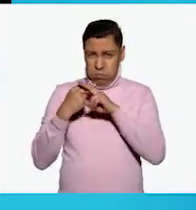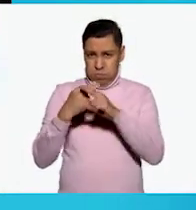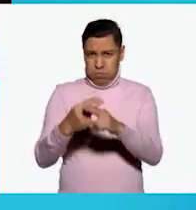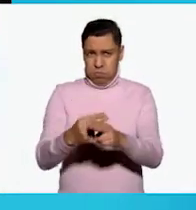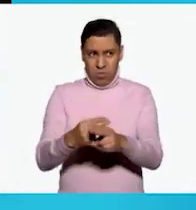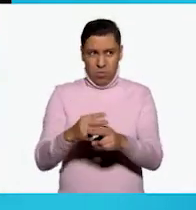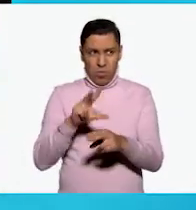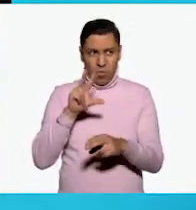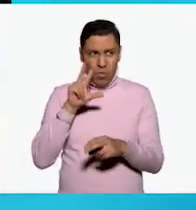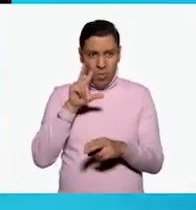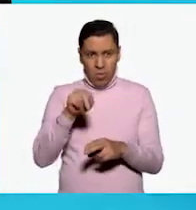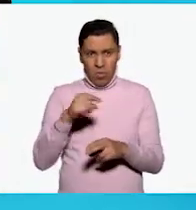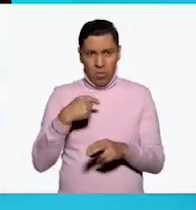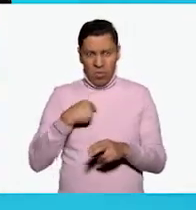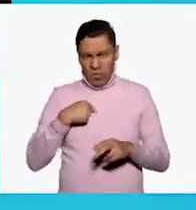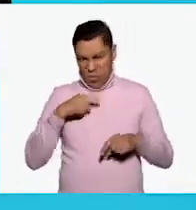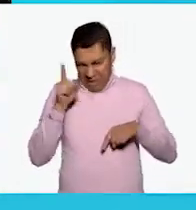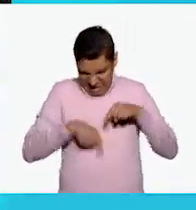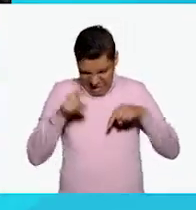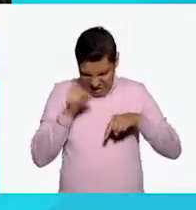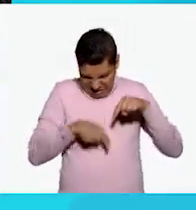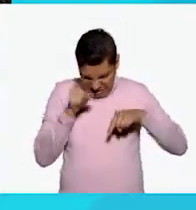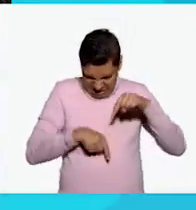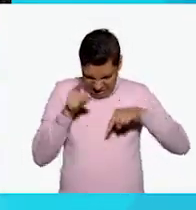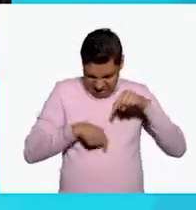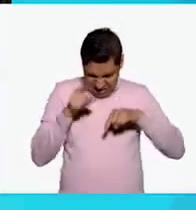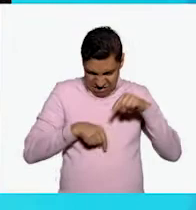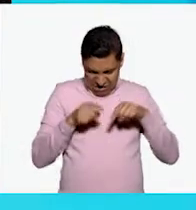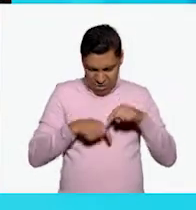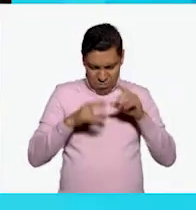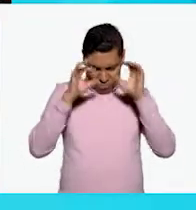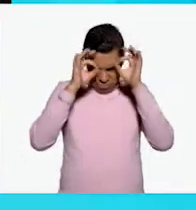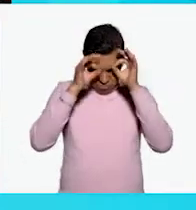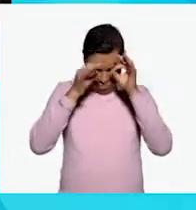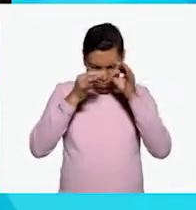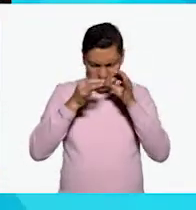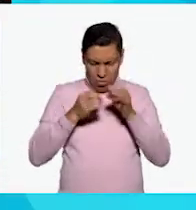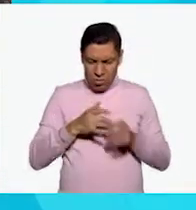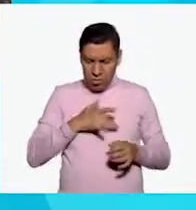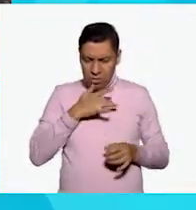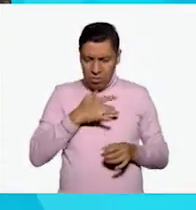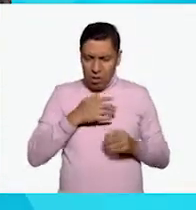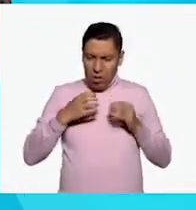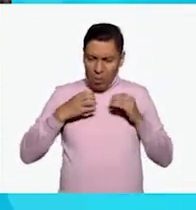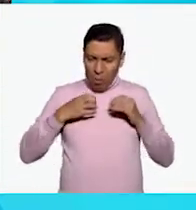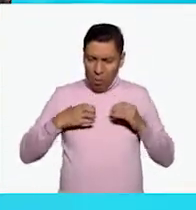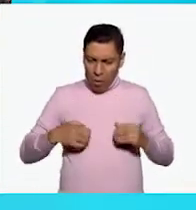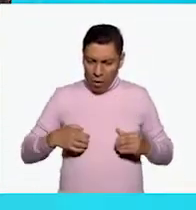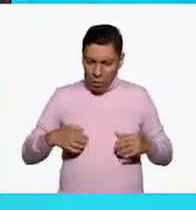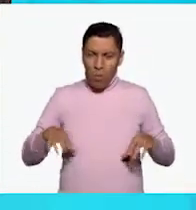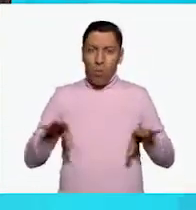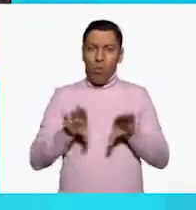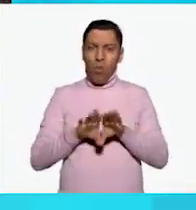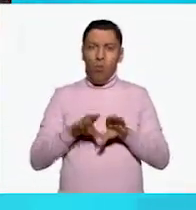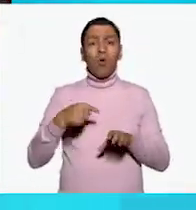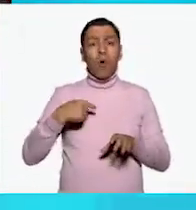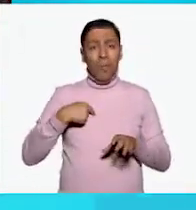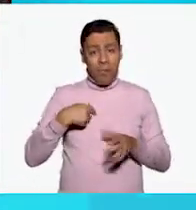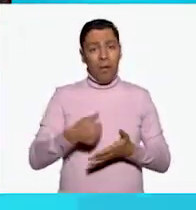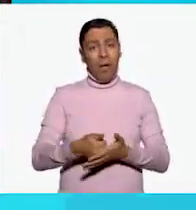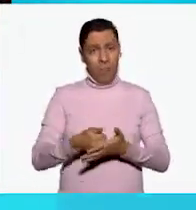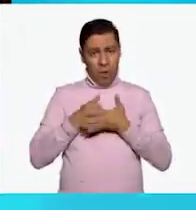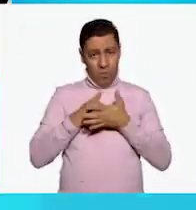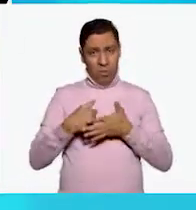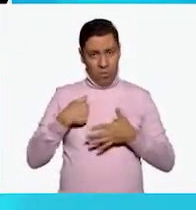No luchas contra eso y trata de conocer qué siente tu cuerpo. Eso me ayuda mucho a